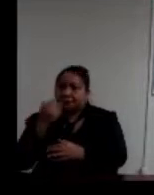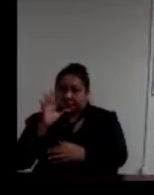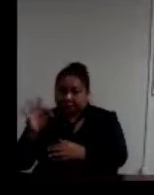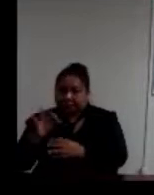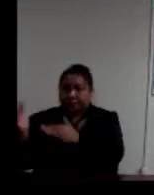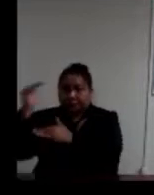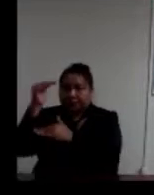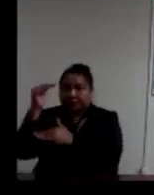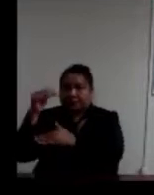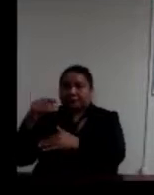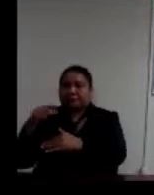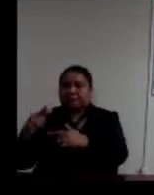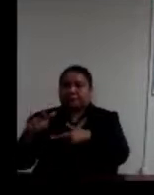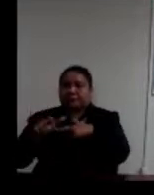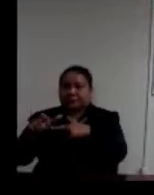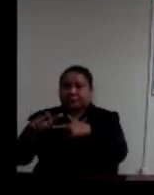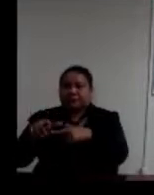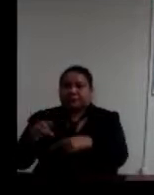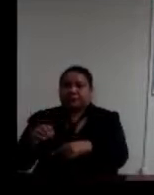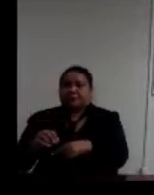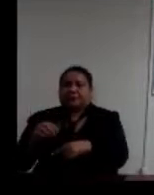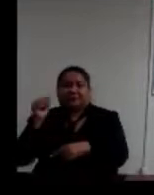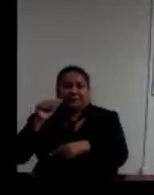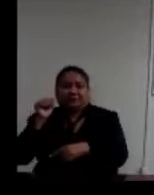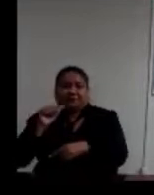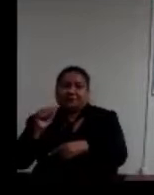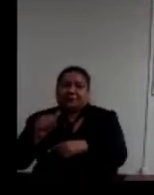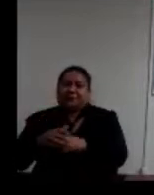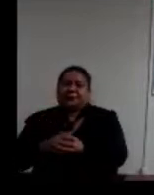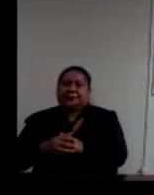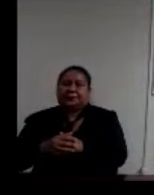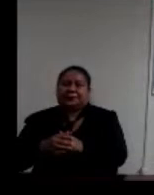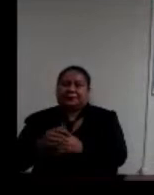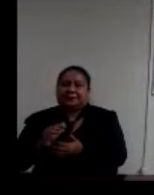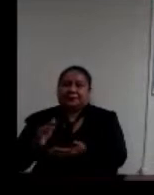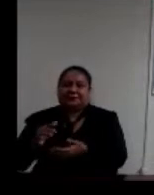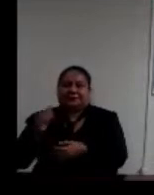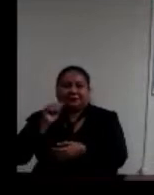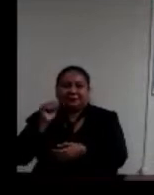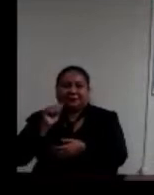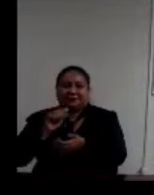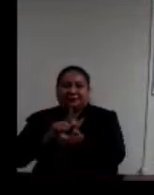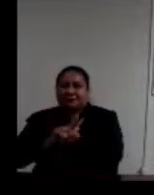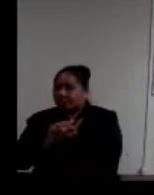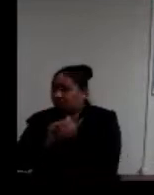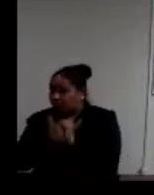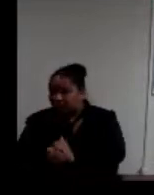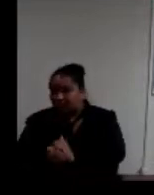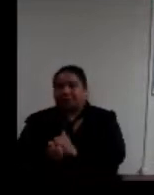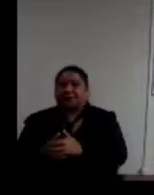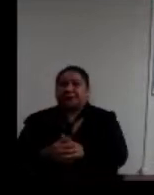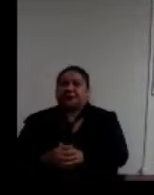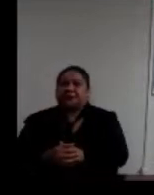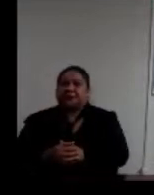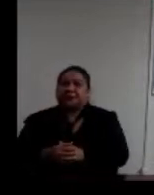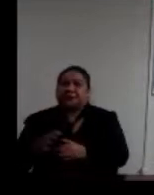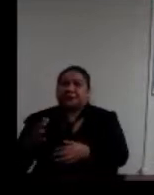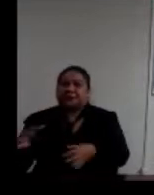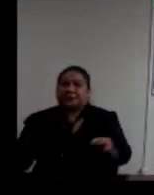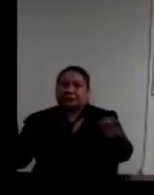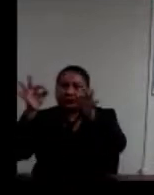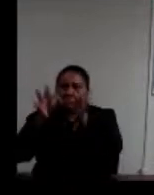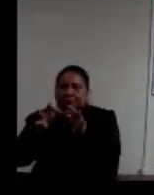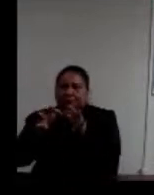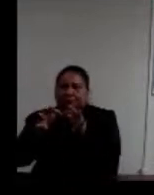hay que continuar, él se detiene. Siempre va en sentido contrario. Y hay una parte muy importante,